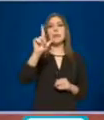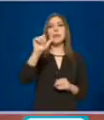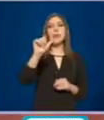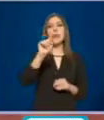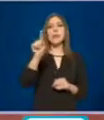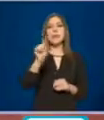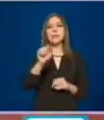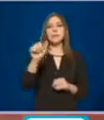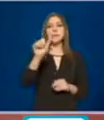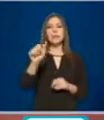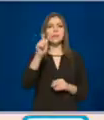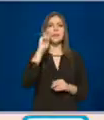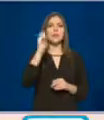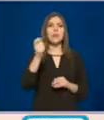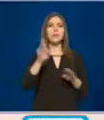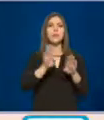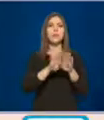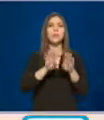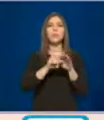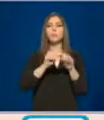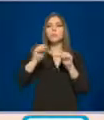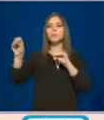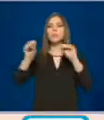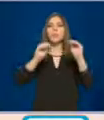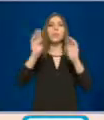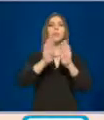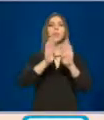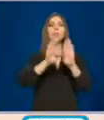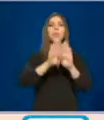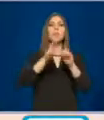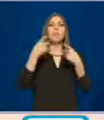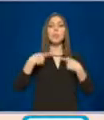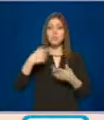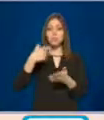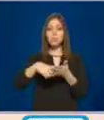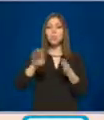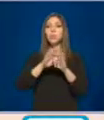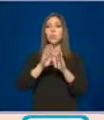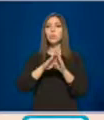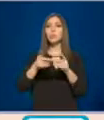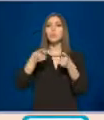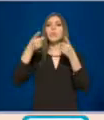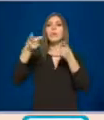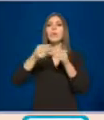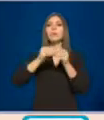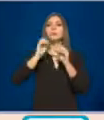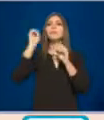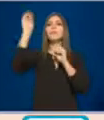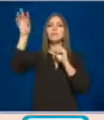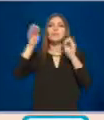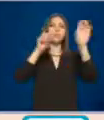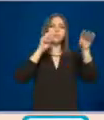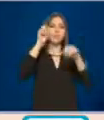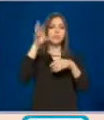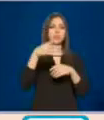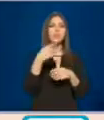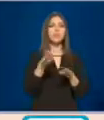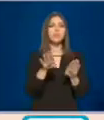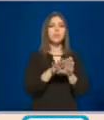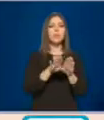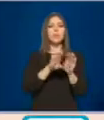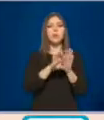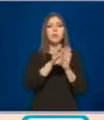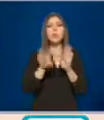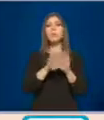la distribución. Ah. Cómo estoy haciendo llegar el producto a mi cliente. La distribución, pues aquí es a través de las